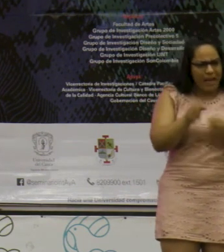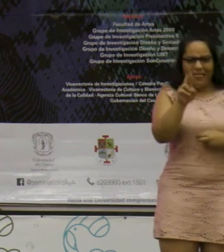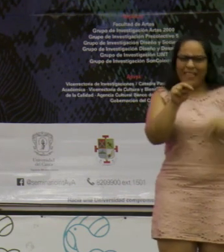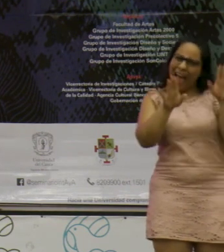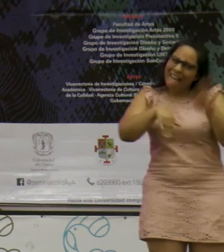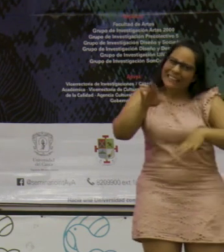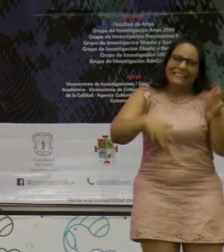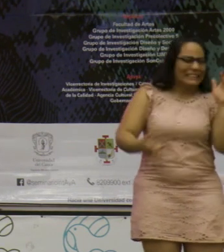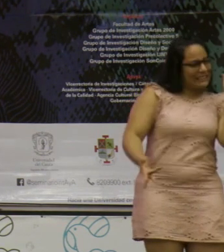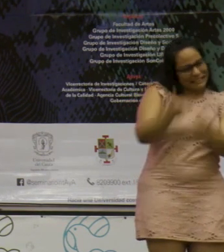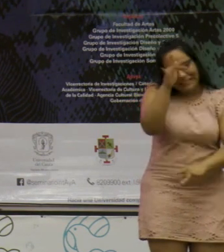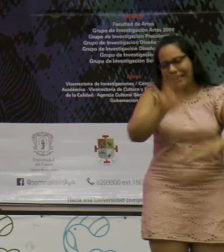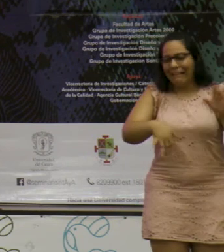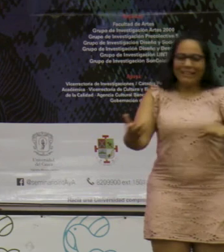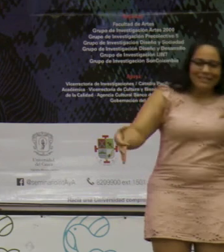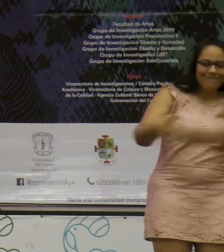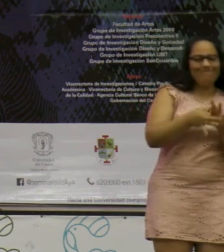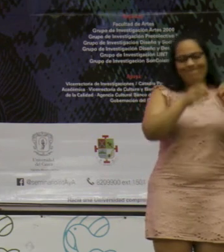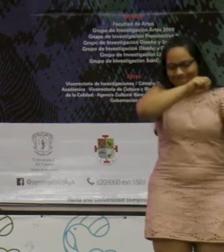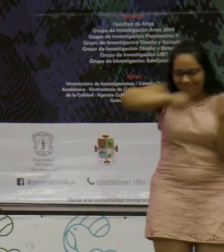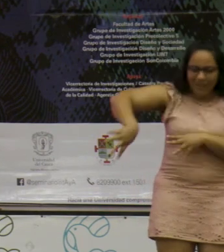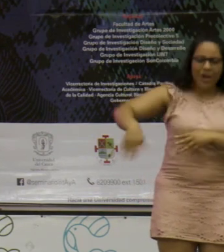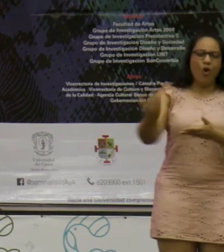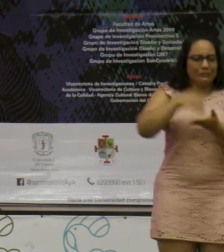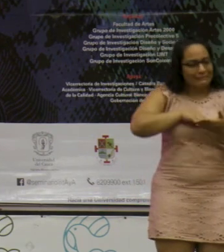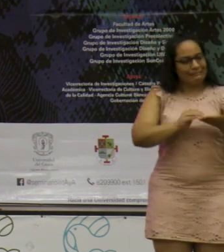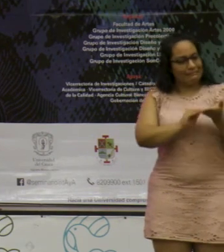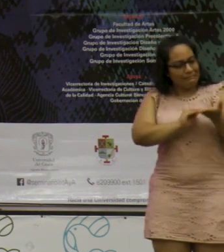a veces no da, a veces no conecta, a veces toca botar el disco y no sirve para nada.